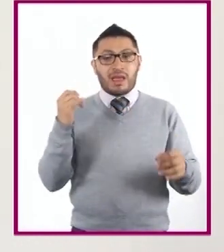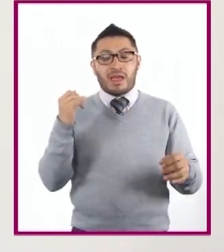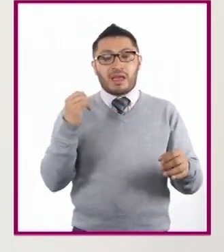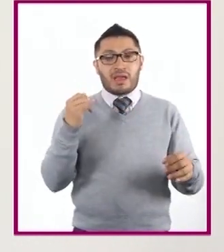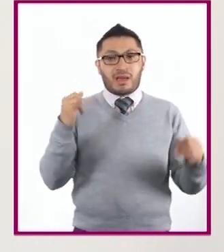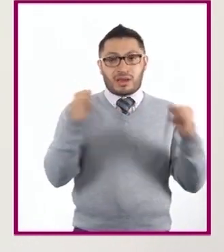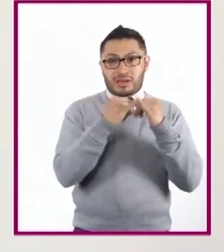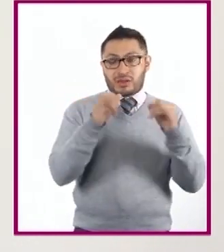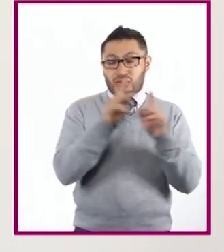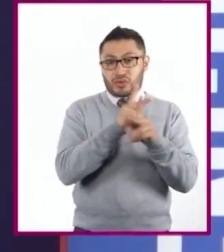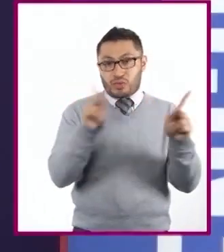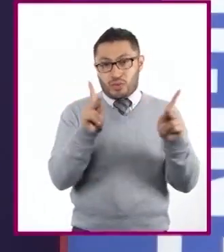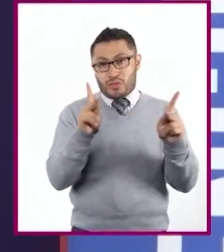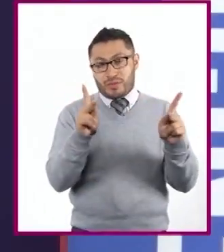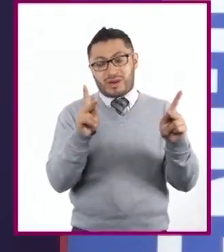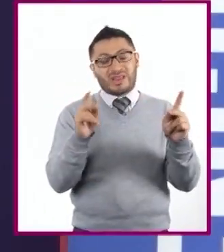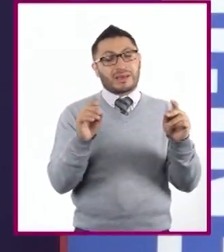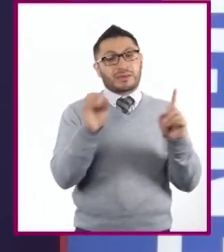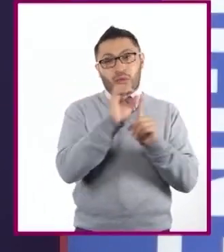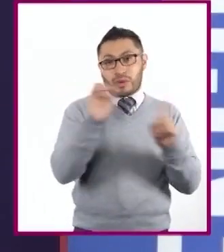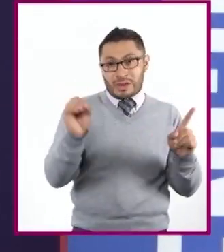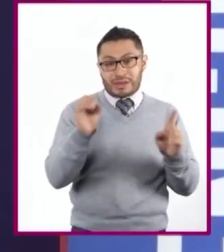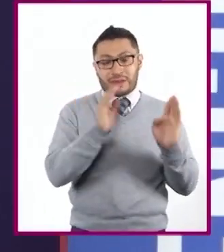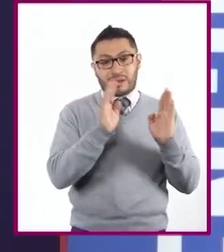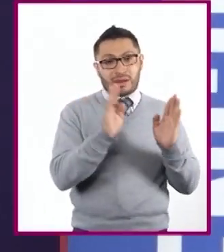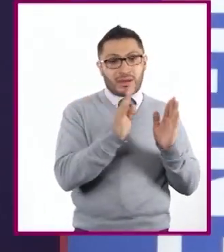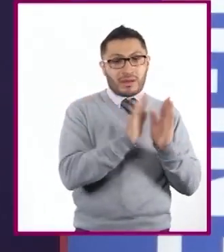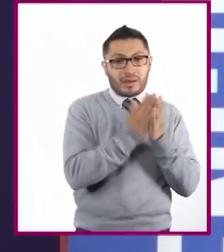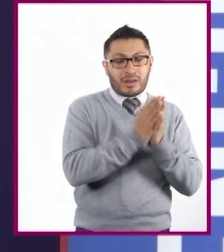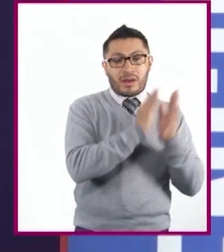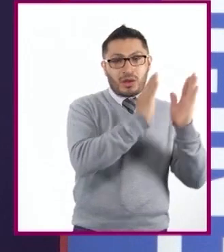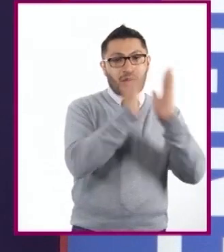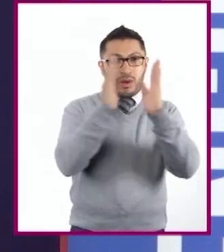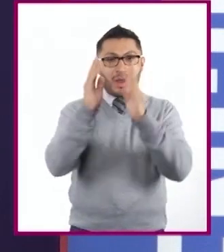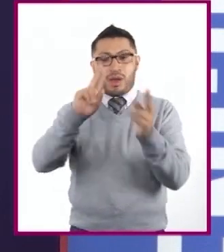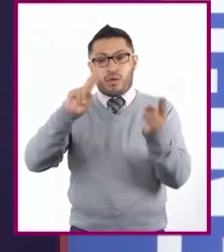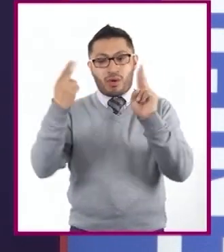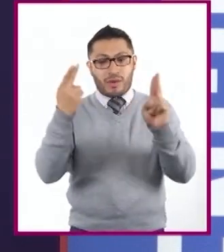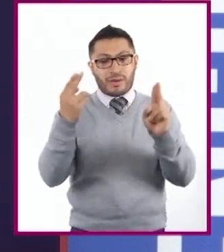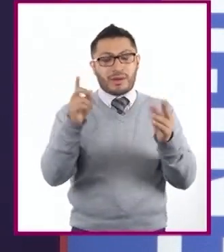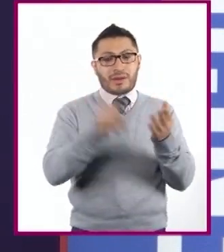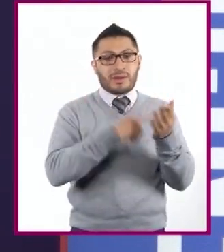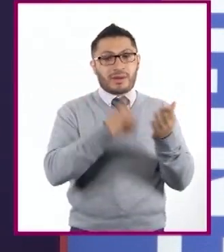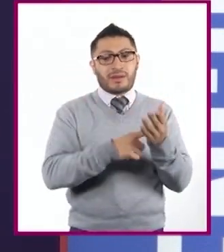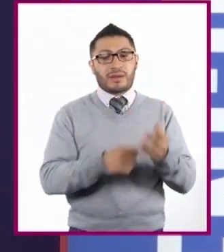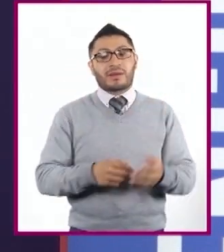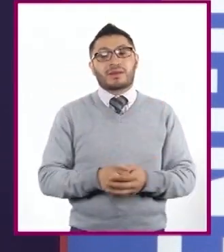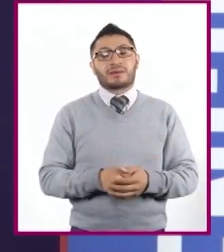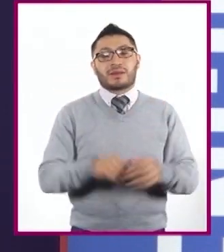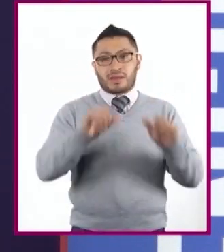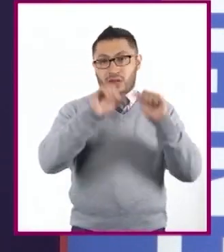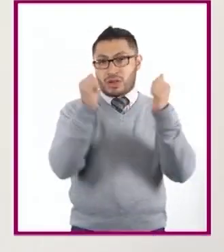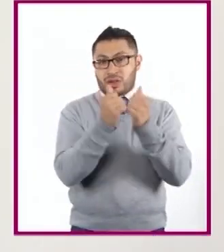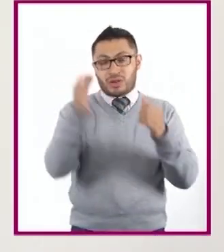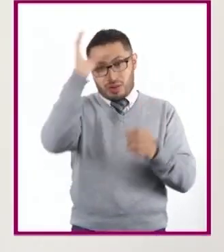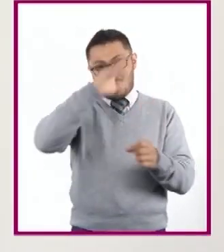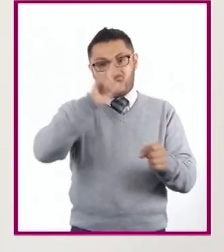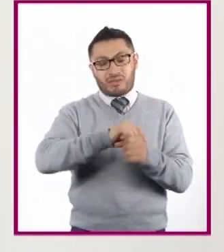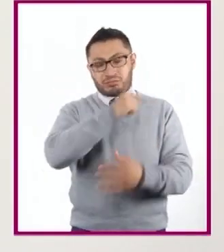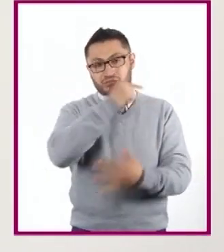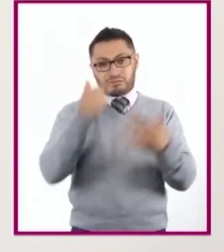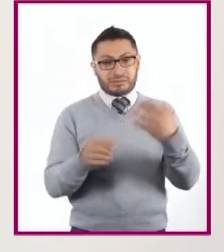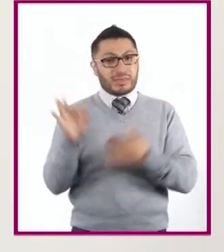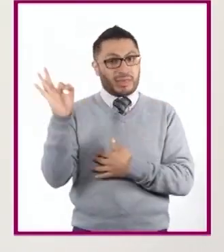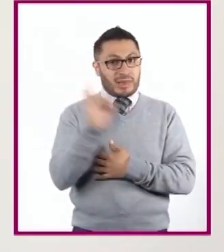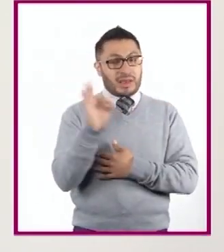y organizaciones, bibliotecas, universidades, revistas o fundaciones culturales. Si lo